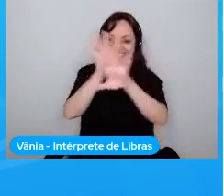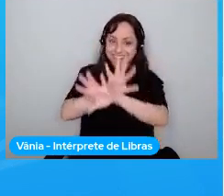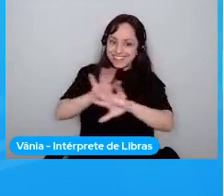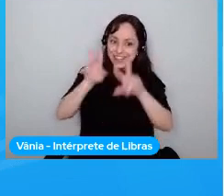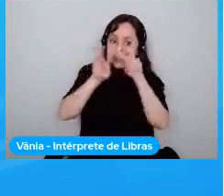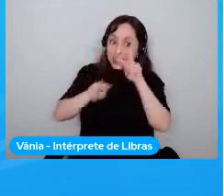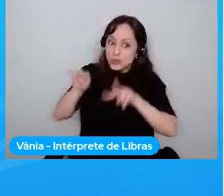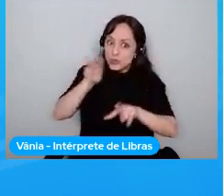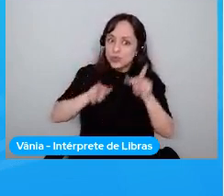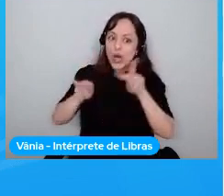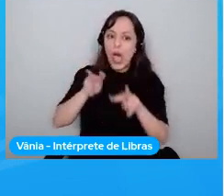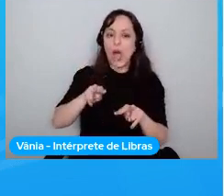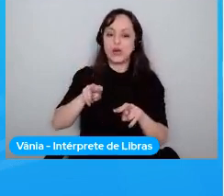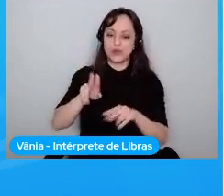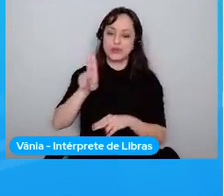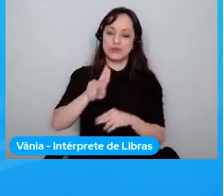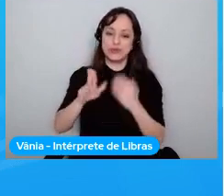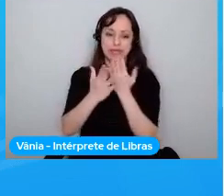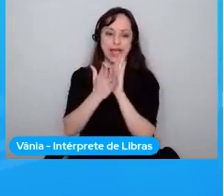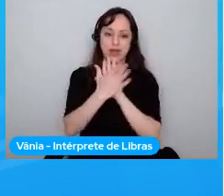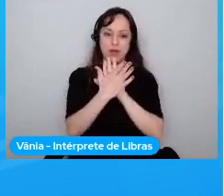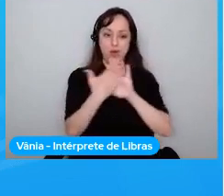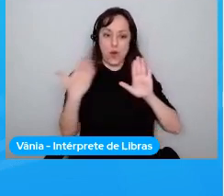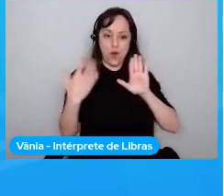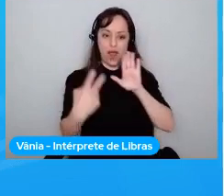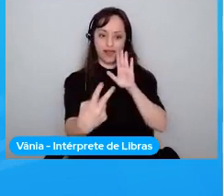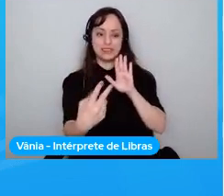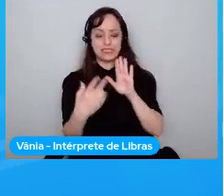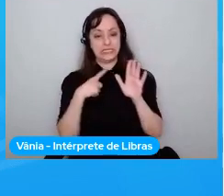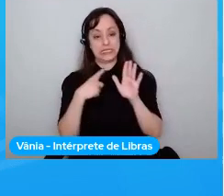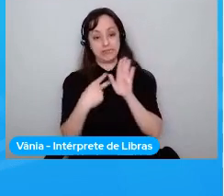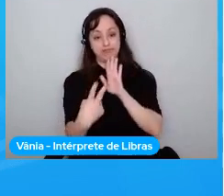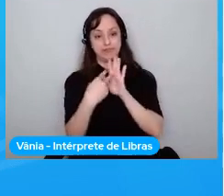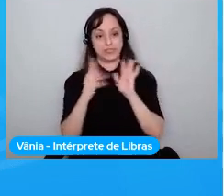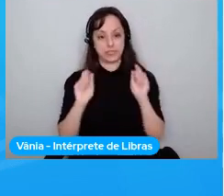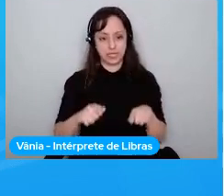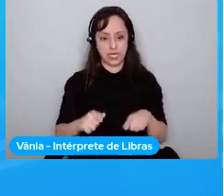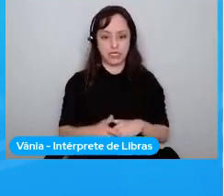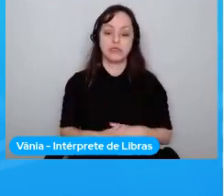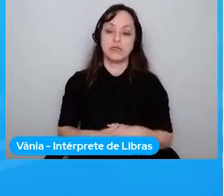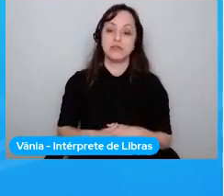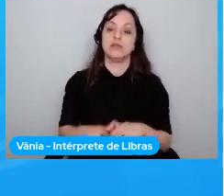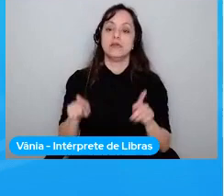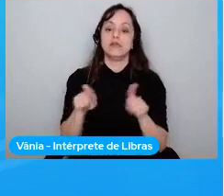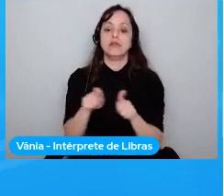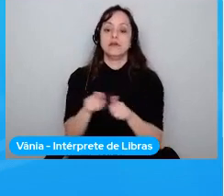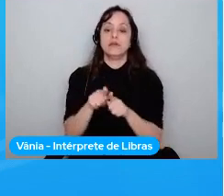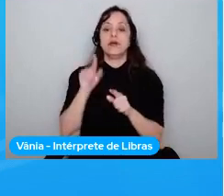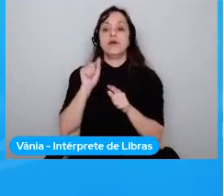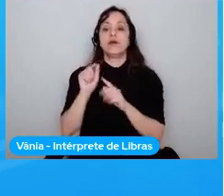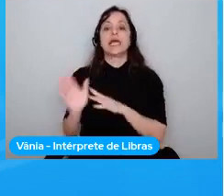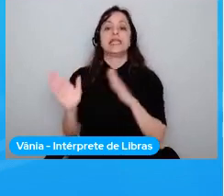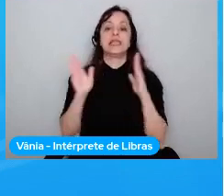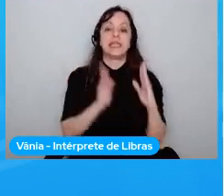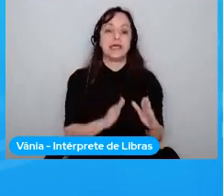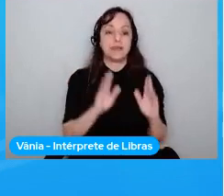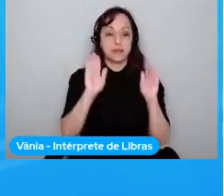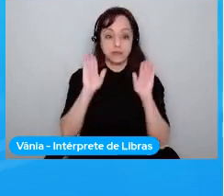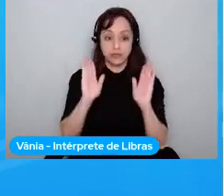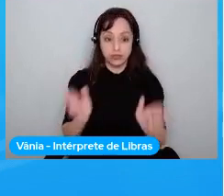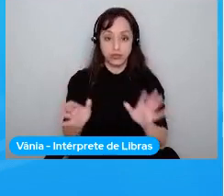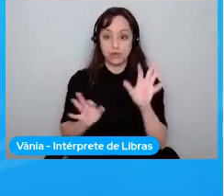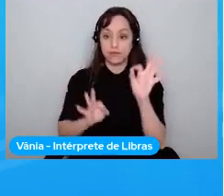más friendly user. Y este proyecto, la siguiente etapa de este proyecto ya es migrar todo a una